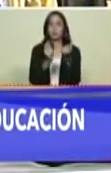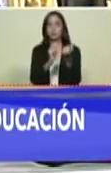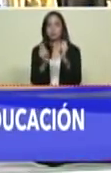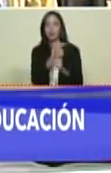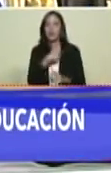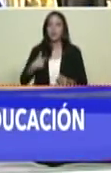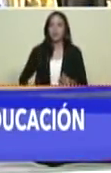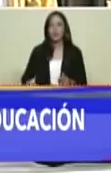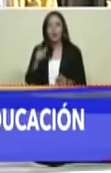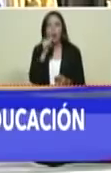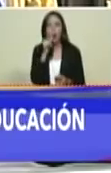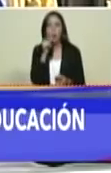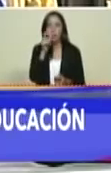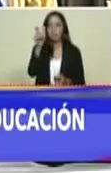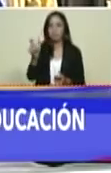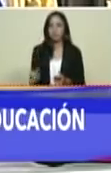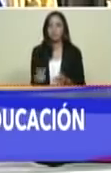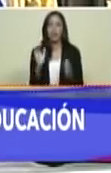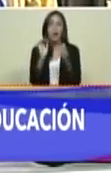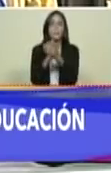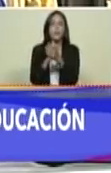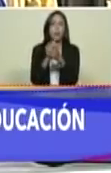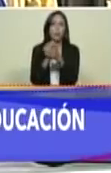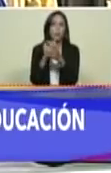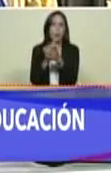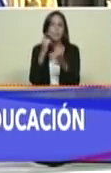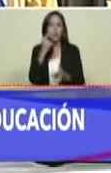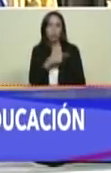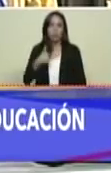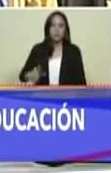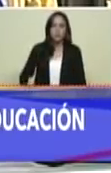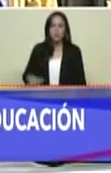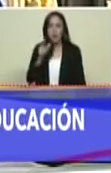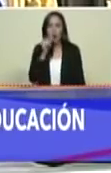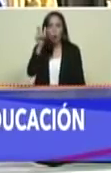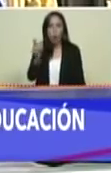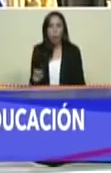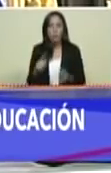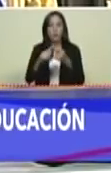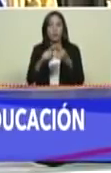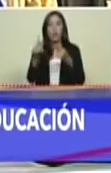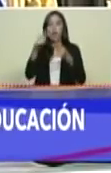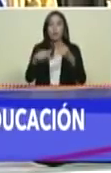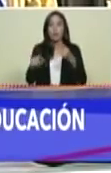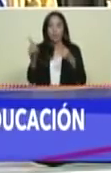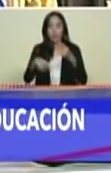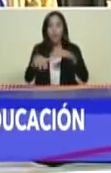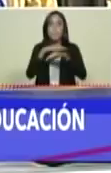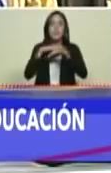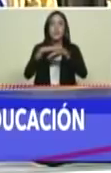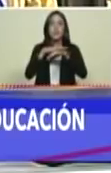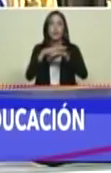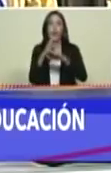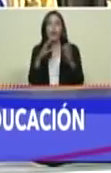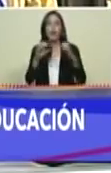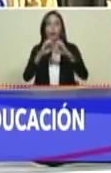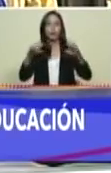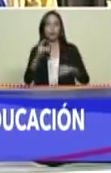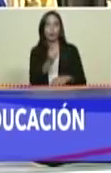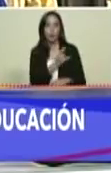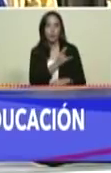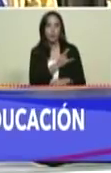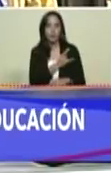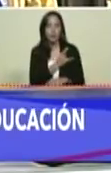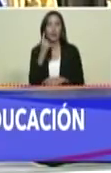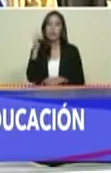con nuestros hermanos chinos y el ministro Uber Roa ha viajado también para